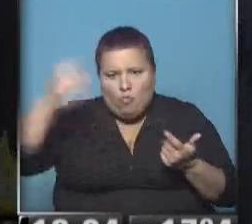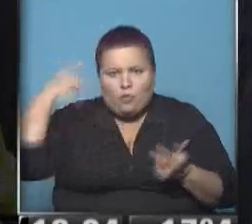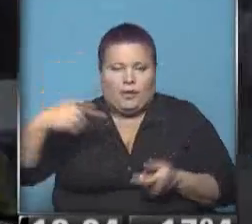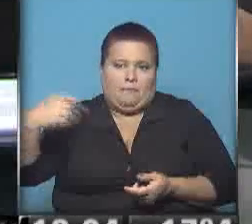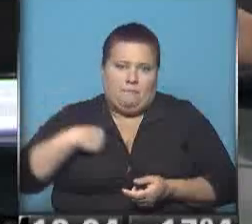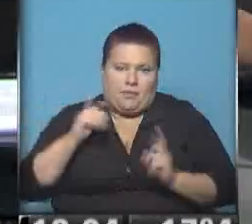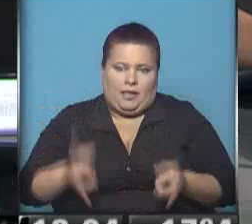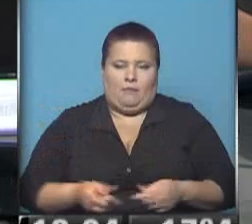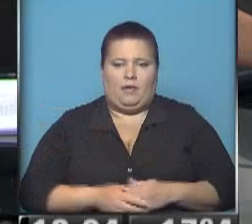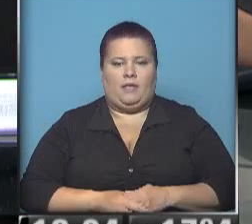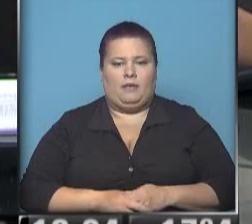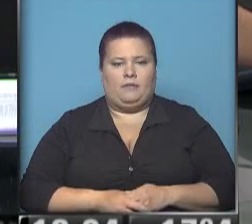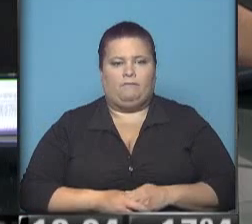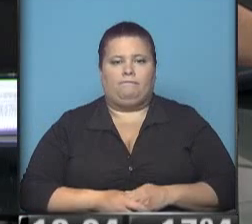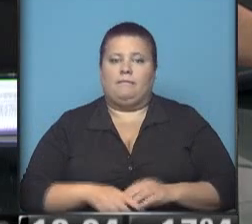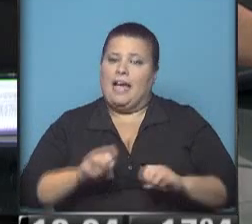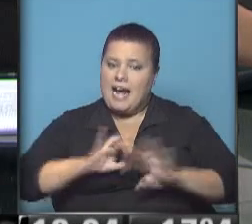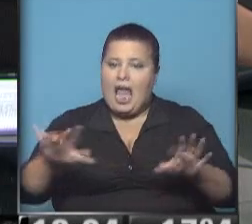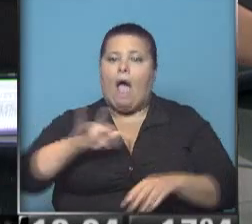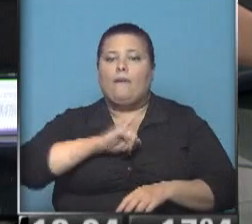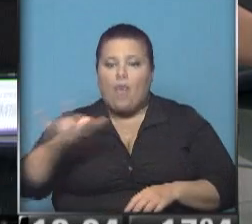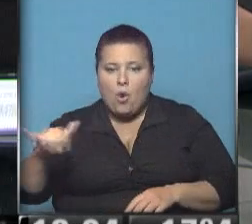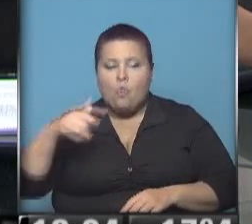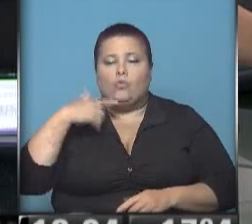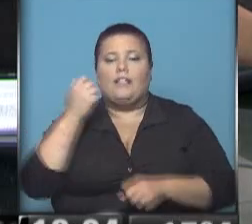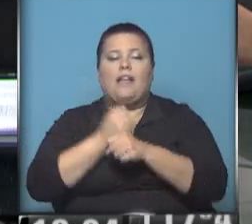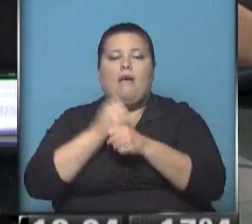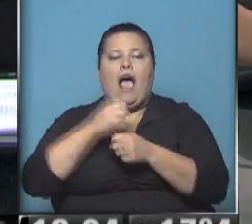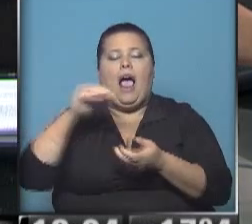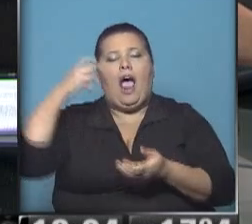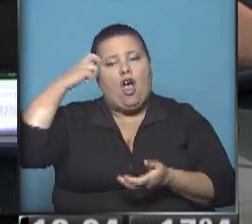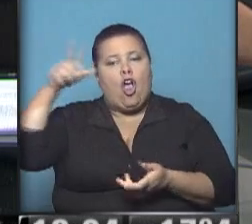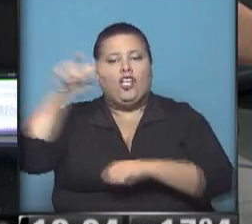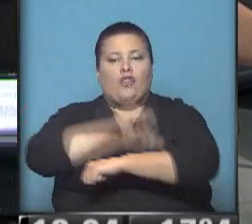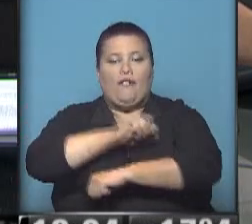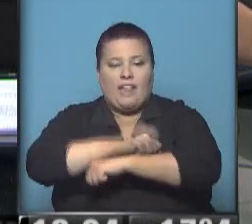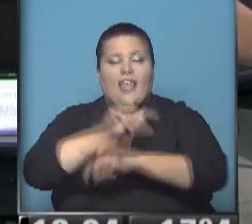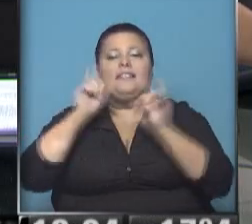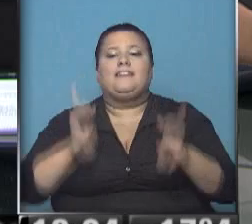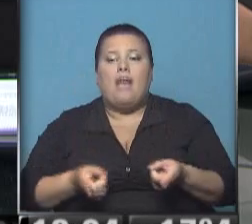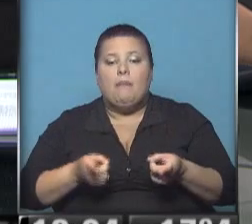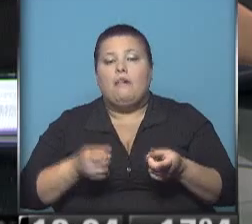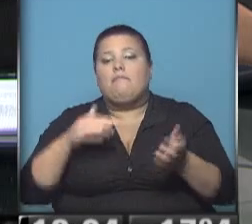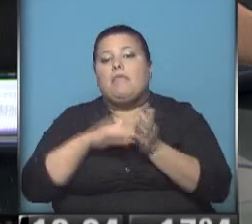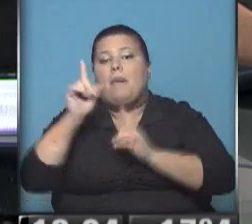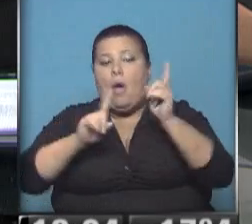mía. Es una grave denuncia por la que se está actuando el Consejo Deliberante de Avellaneda y, de acuerdo a los casos,